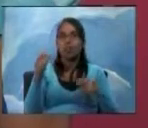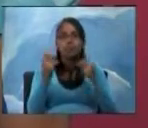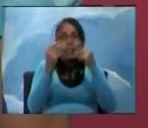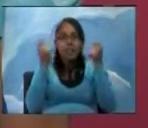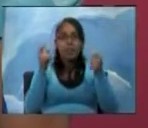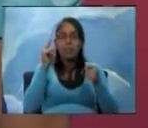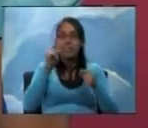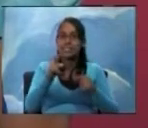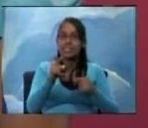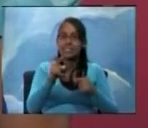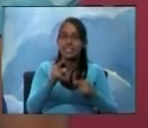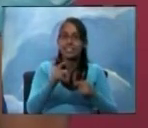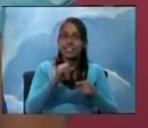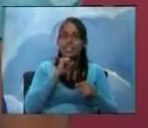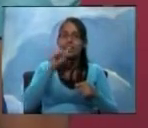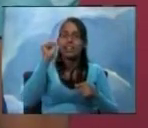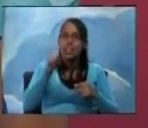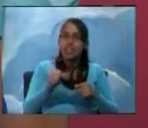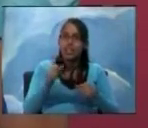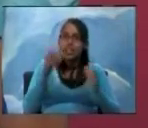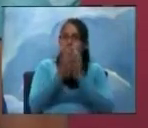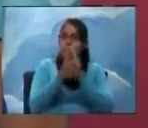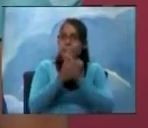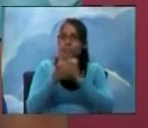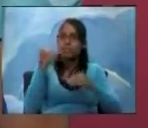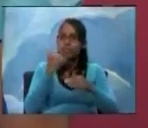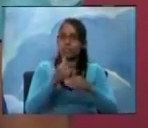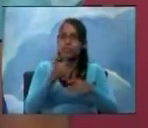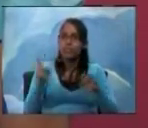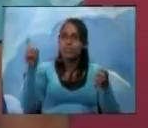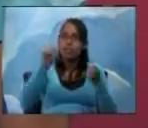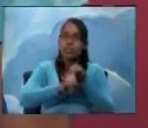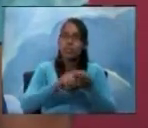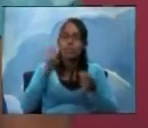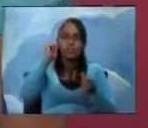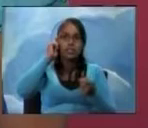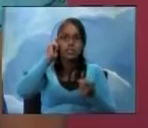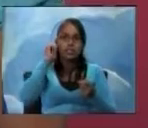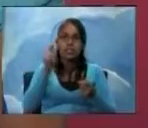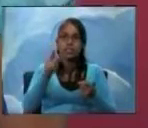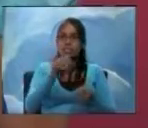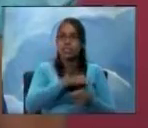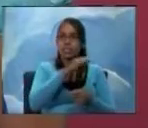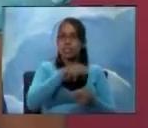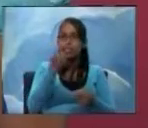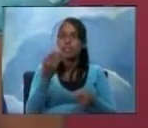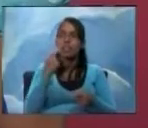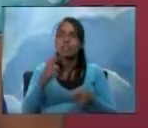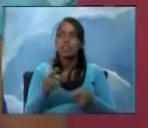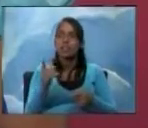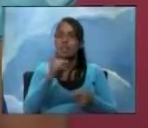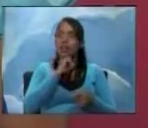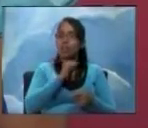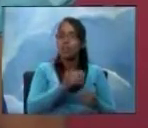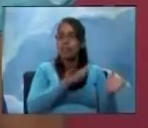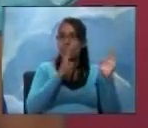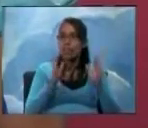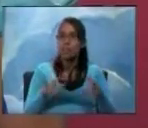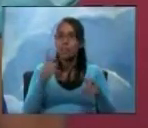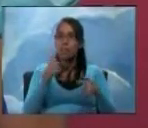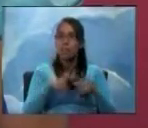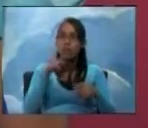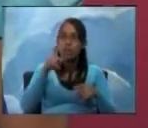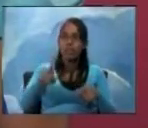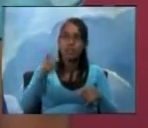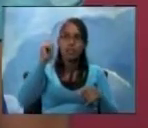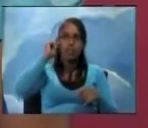repente, si te pasa como la esposa de ese hermano, de ese señor, pues que dice que no es creyente, pero que esa